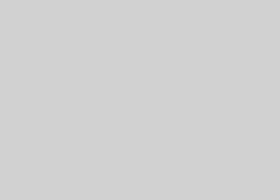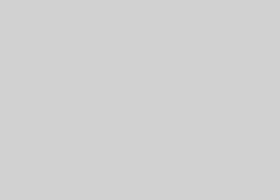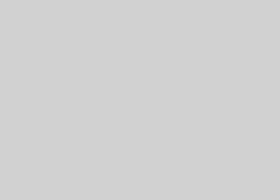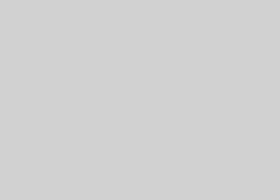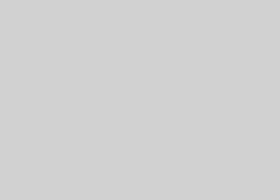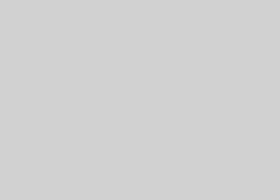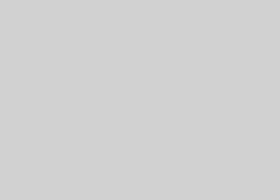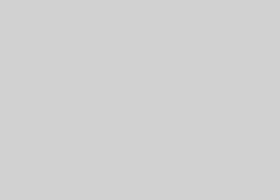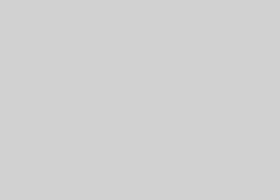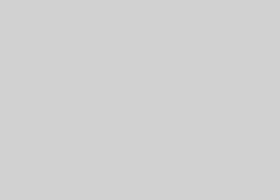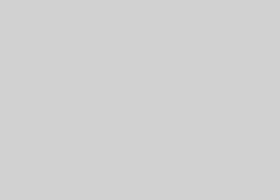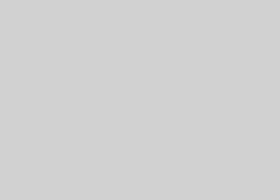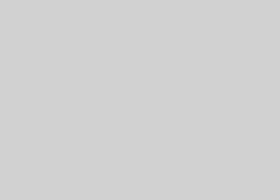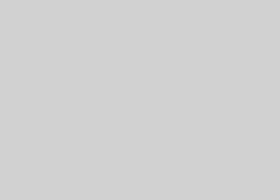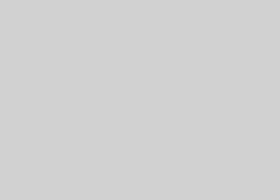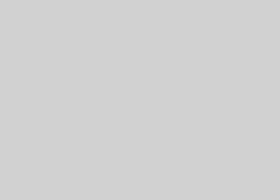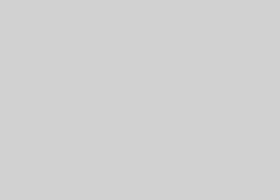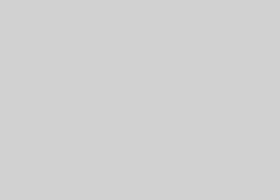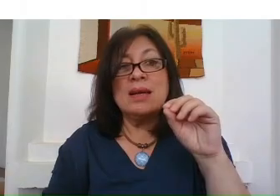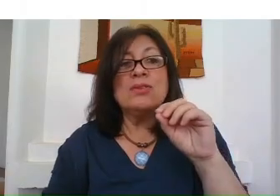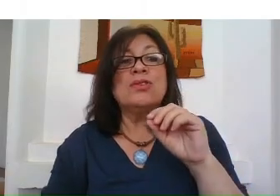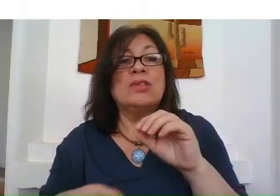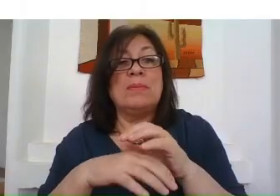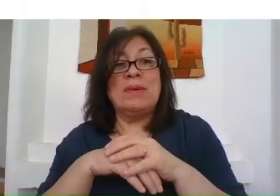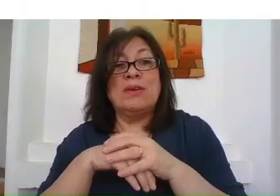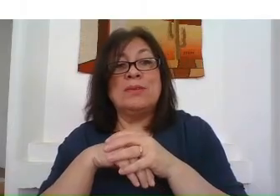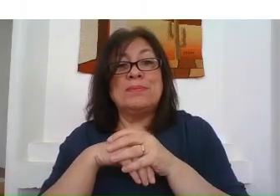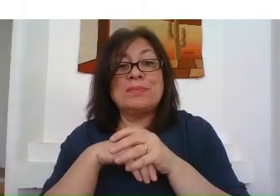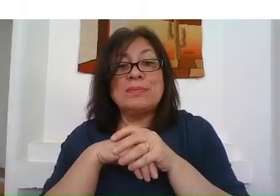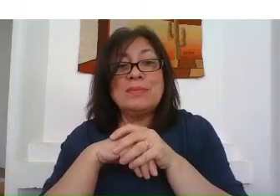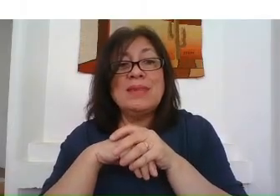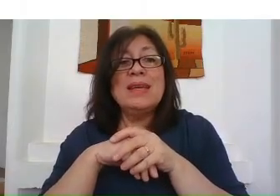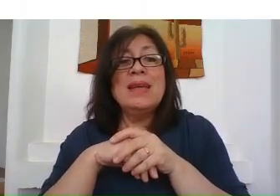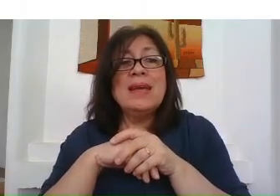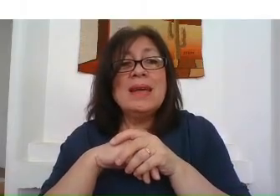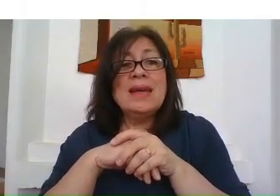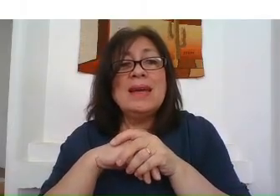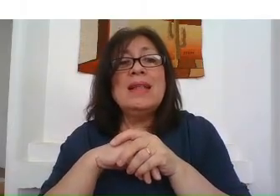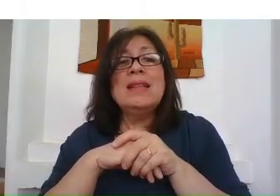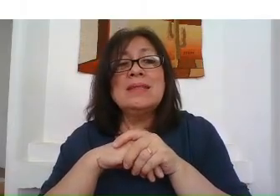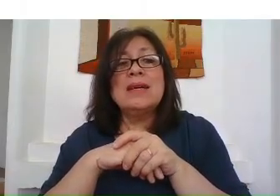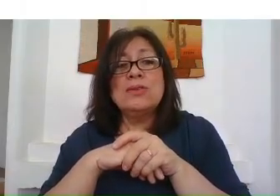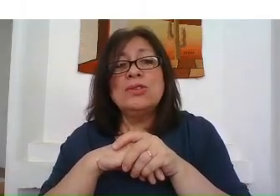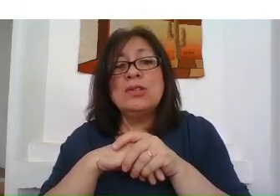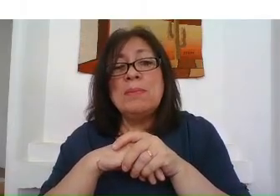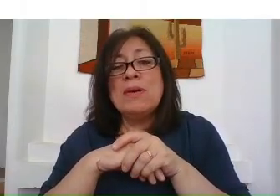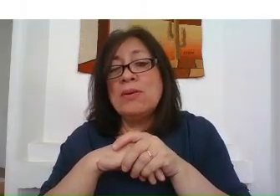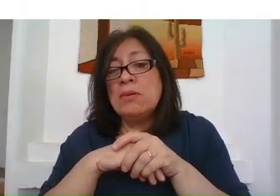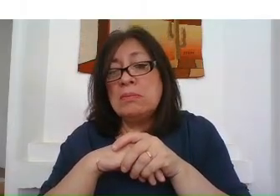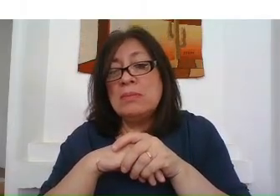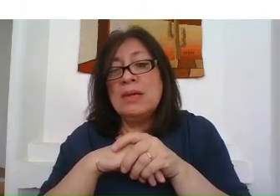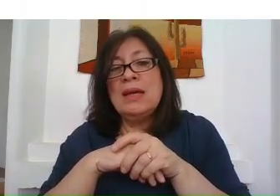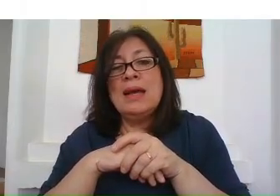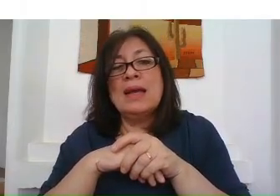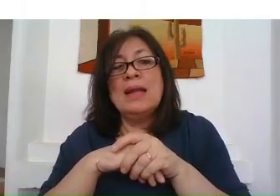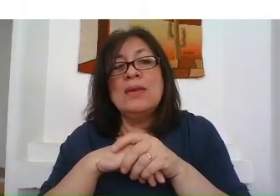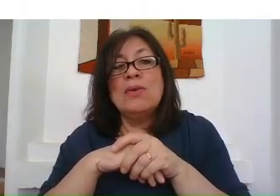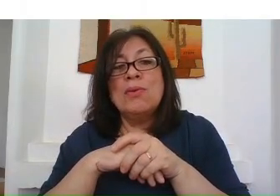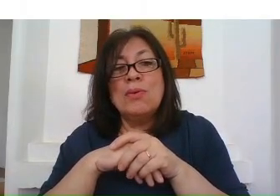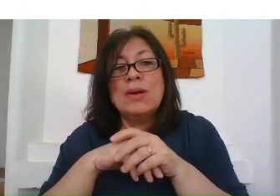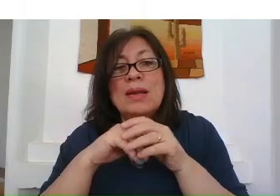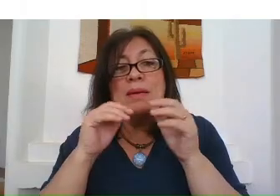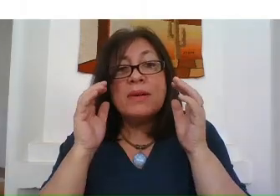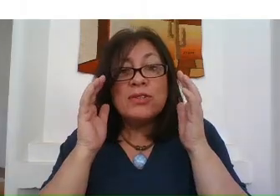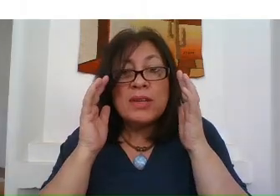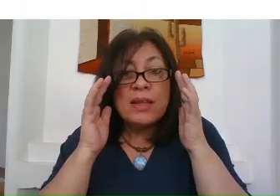comenzar por hablar del desarrollo típico. El desarrollo típico es aquel